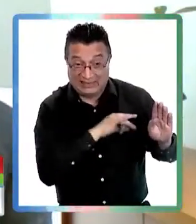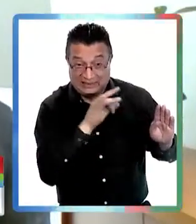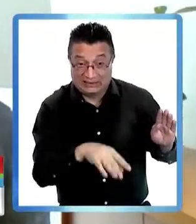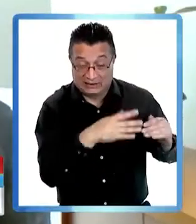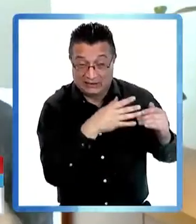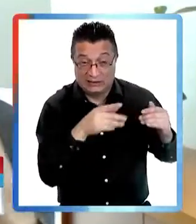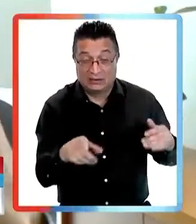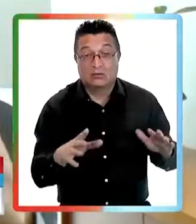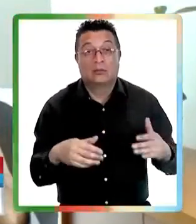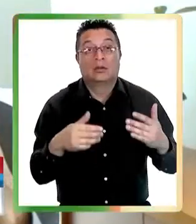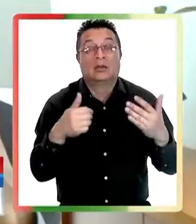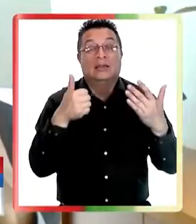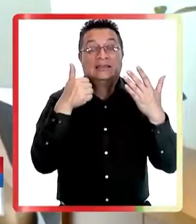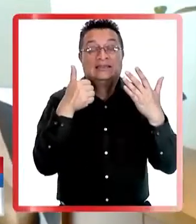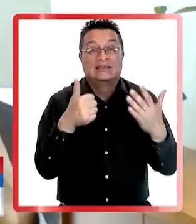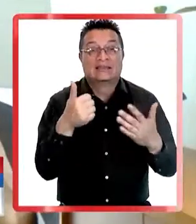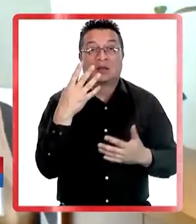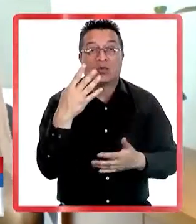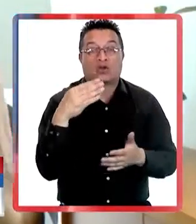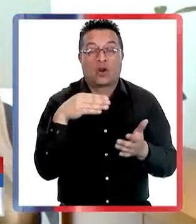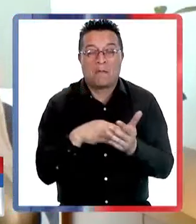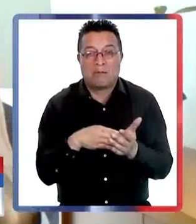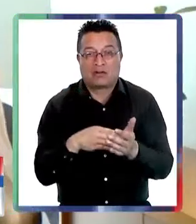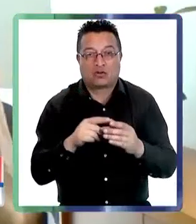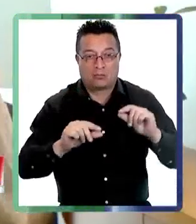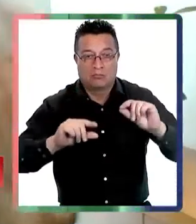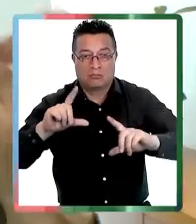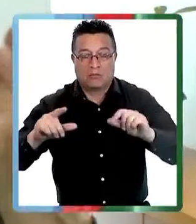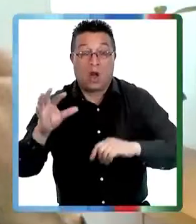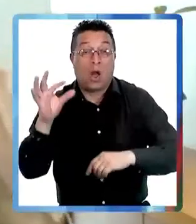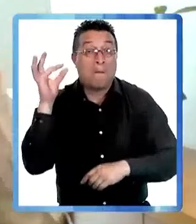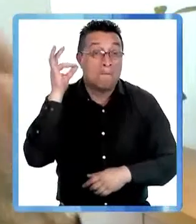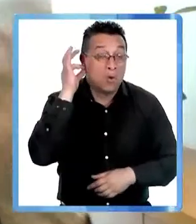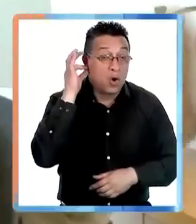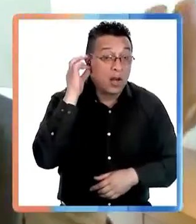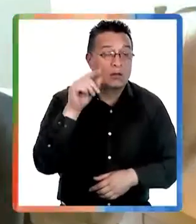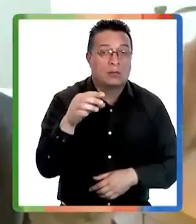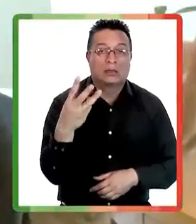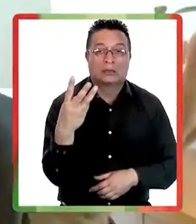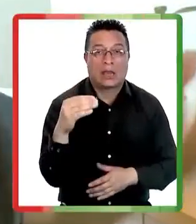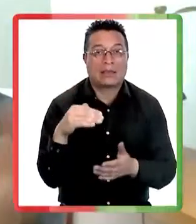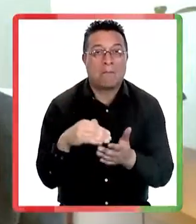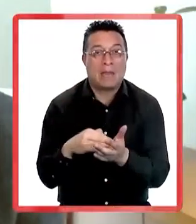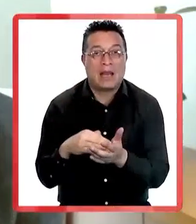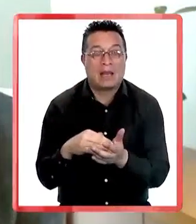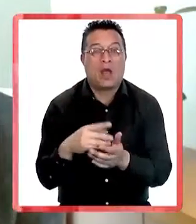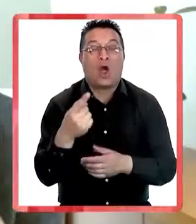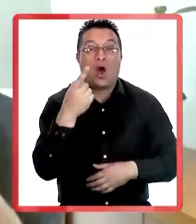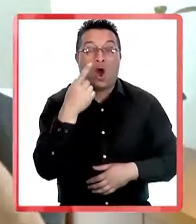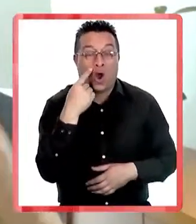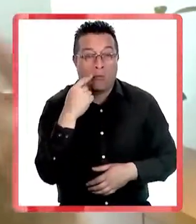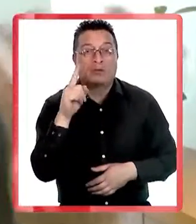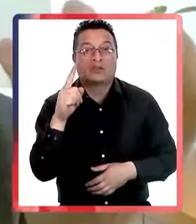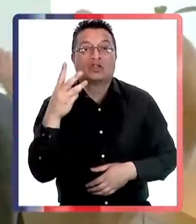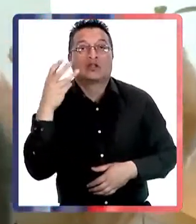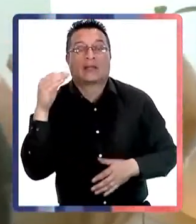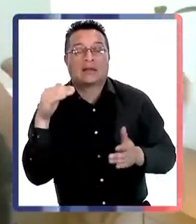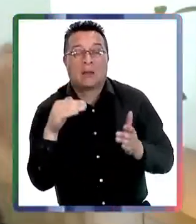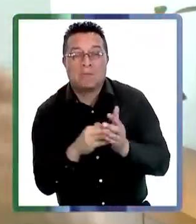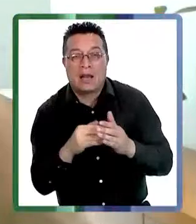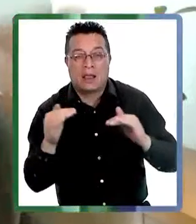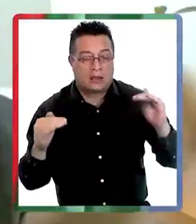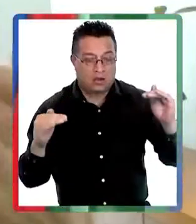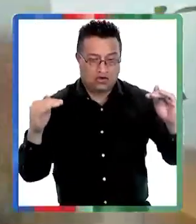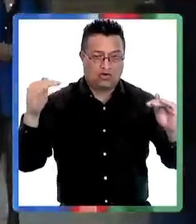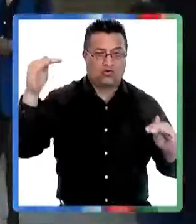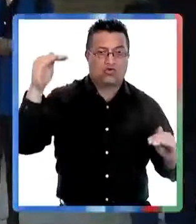Chile, es 64.000 pesos. Y en el caso de las mujeres, 30.000 pesos, y en el caso de los hombres, 130.000